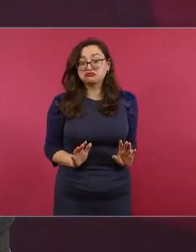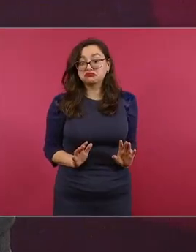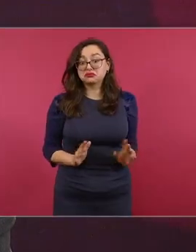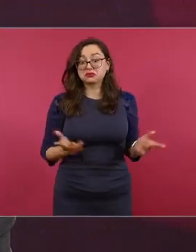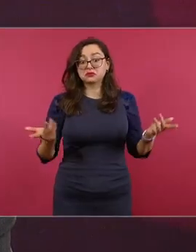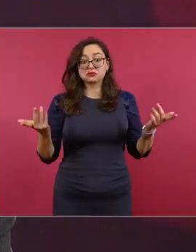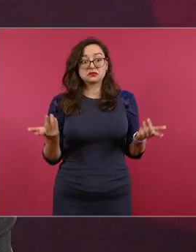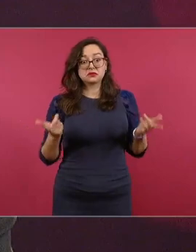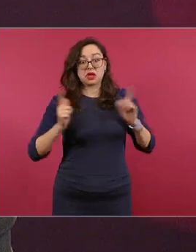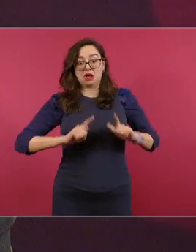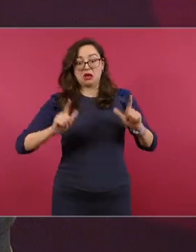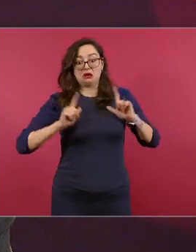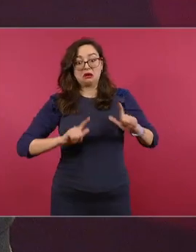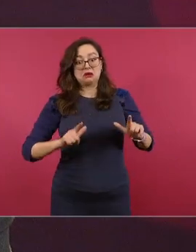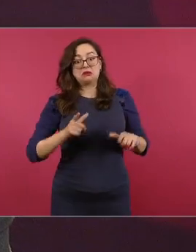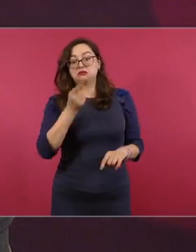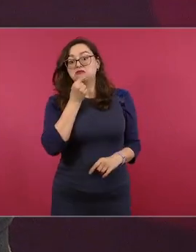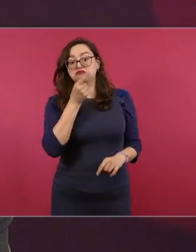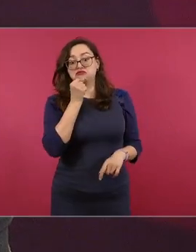agentes